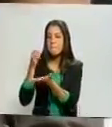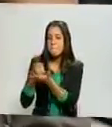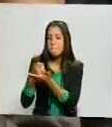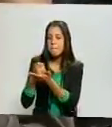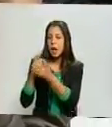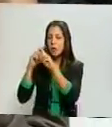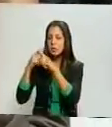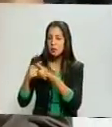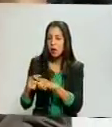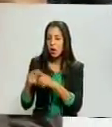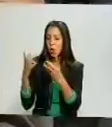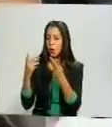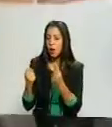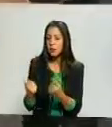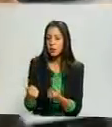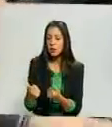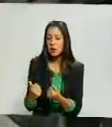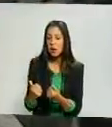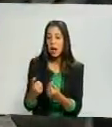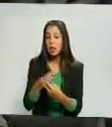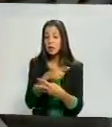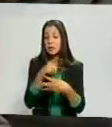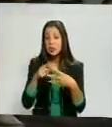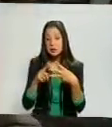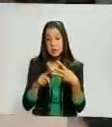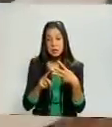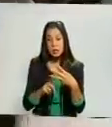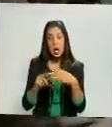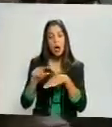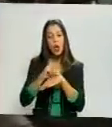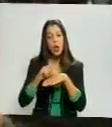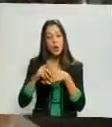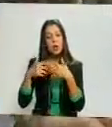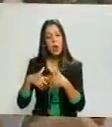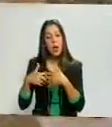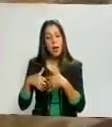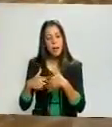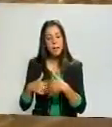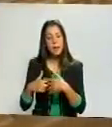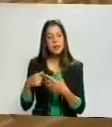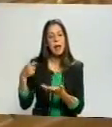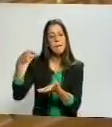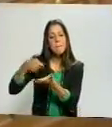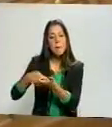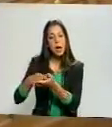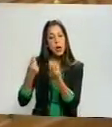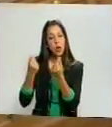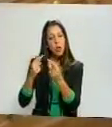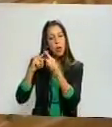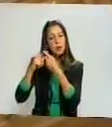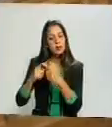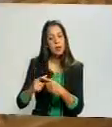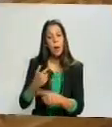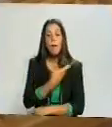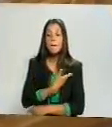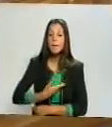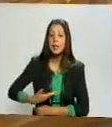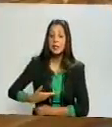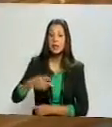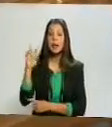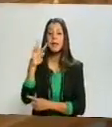caso de los tres sujetos que he mencionado anteriormente, las establece el presidente de la